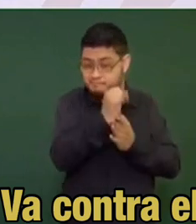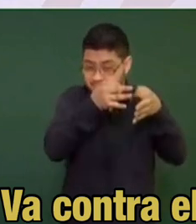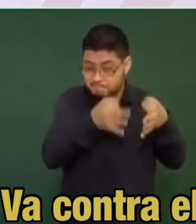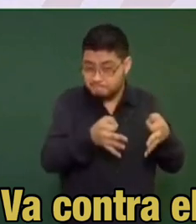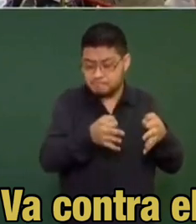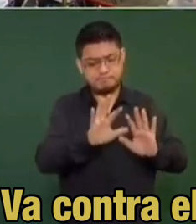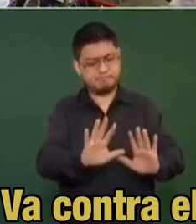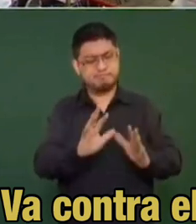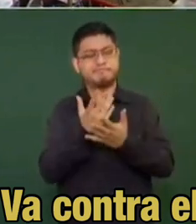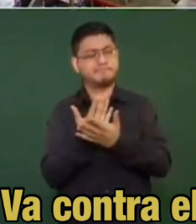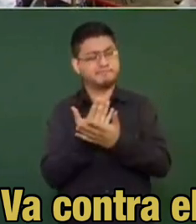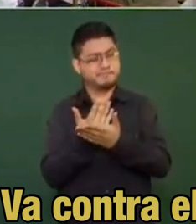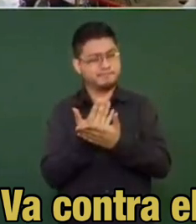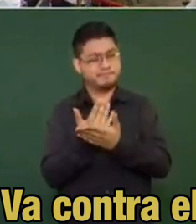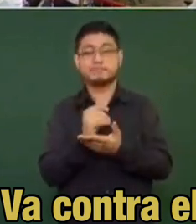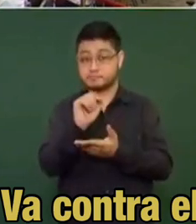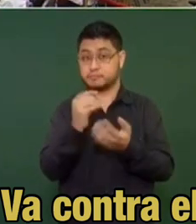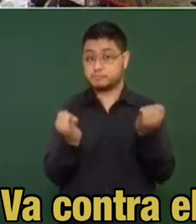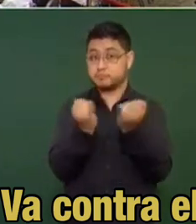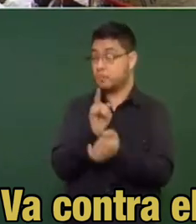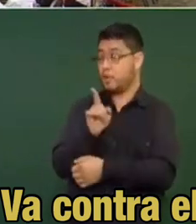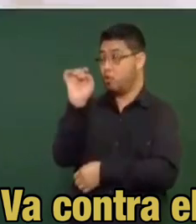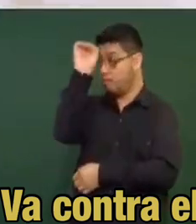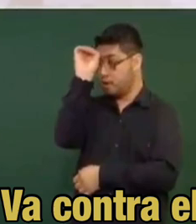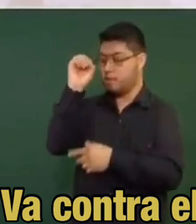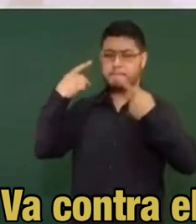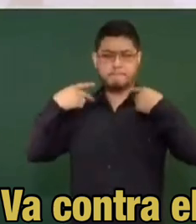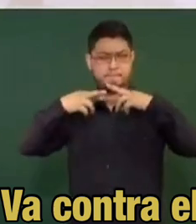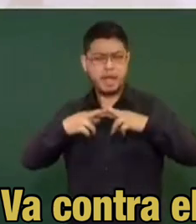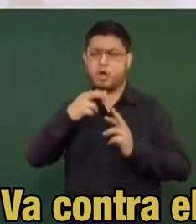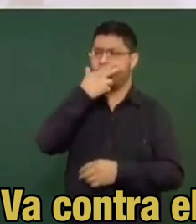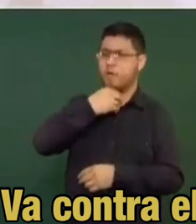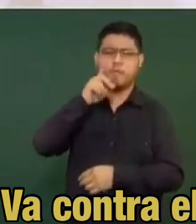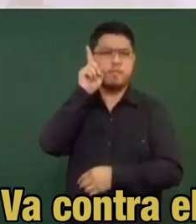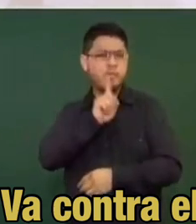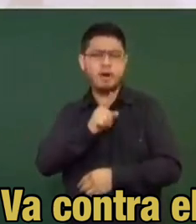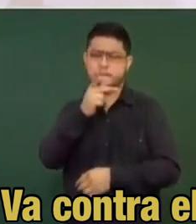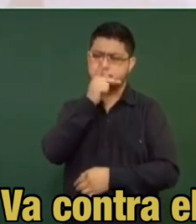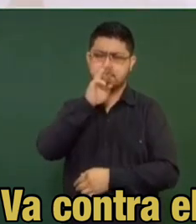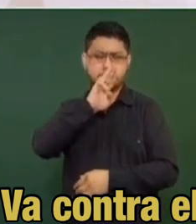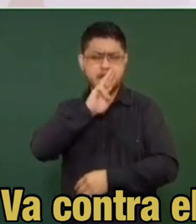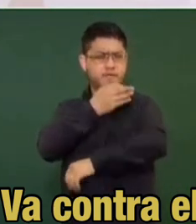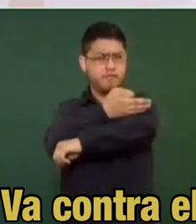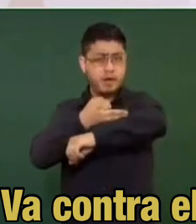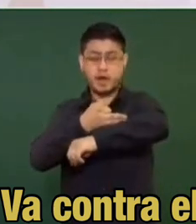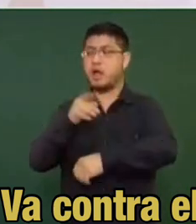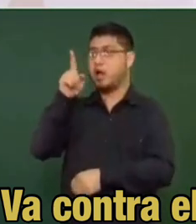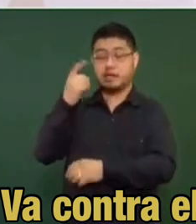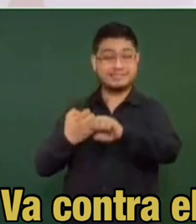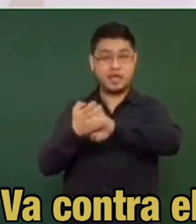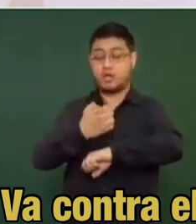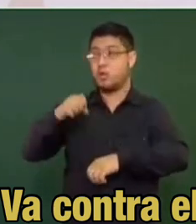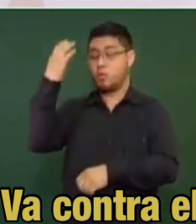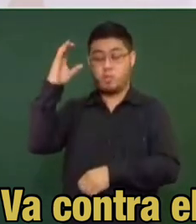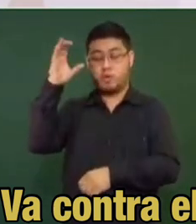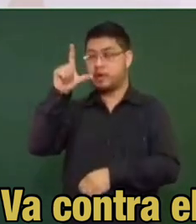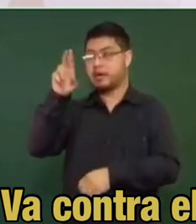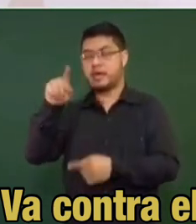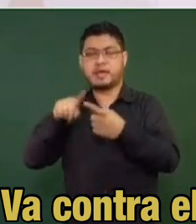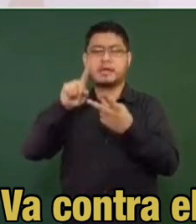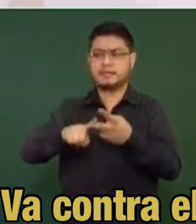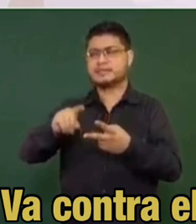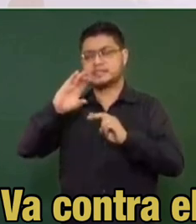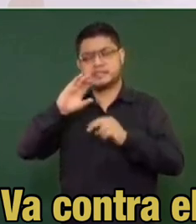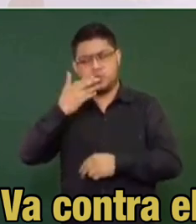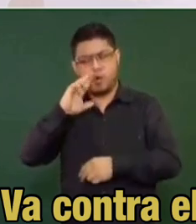definitiva y también la opinión de maestros, maestras y padres de familia de los estados de Coahuila y Chihuahua para tomar una decisión